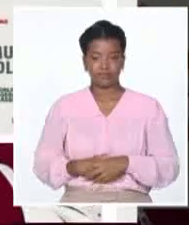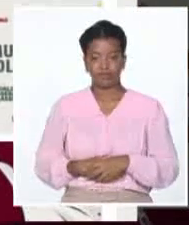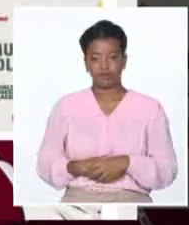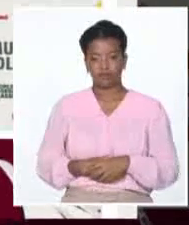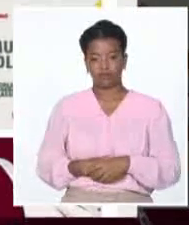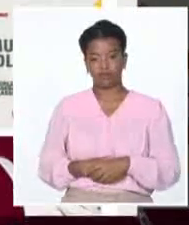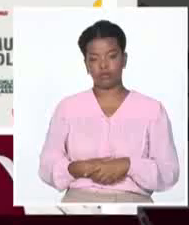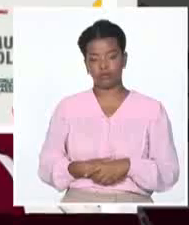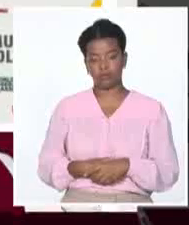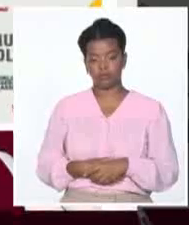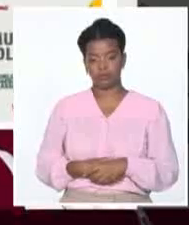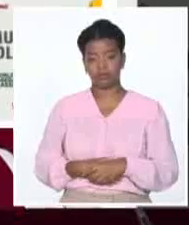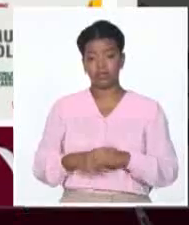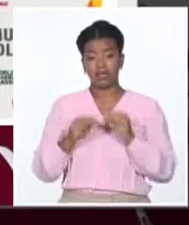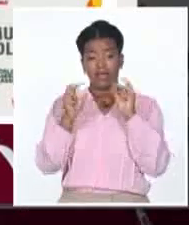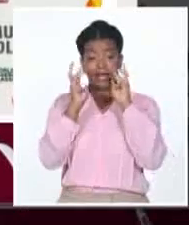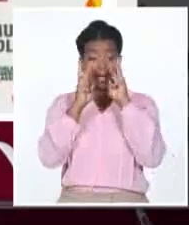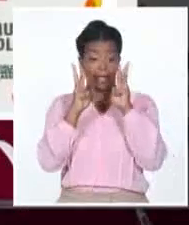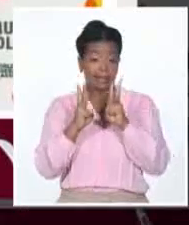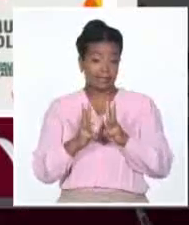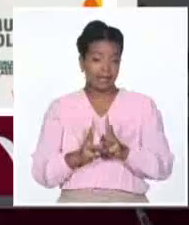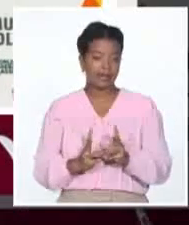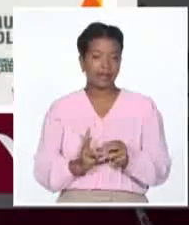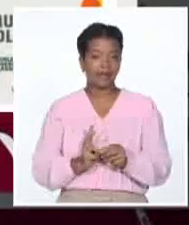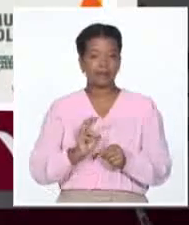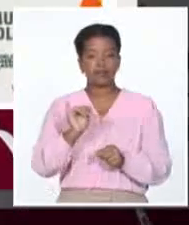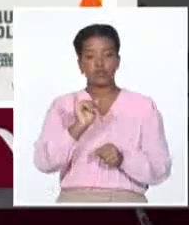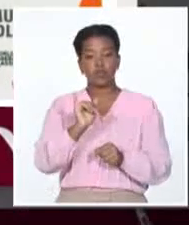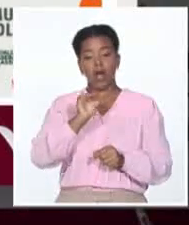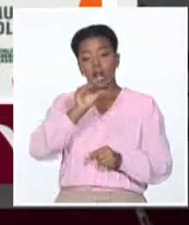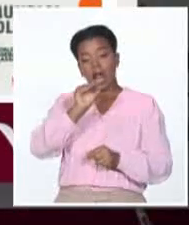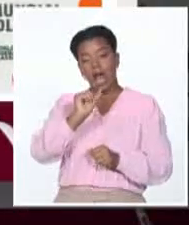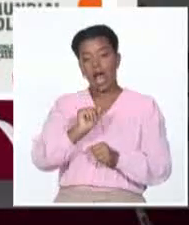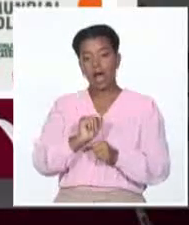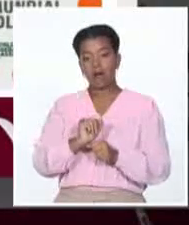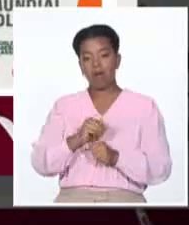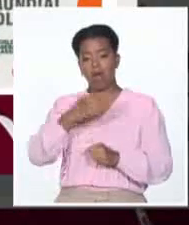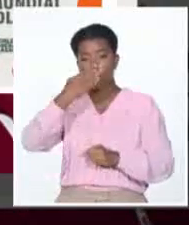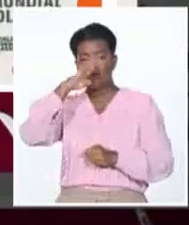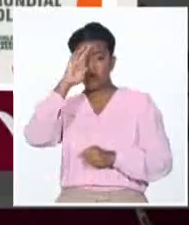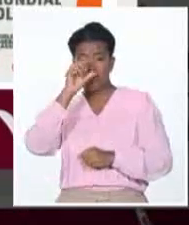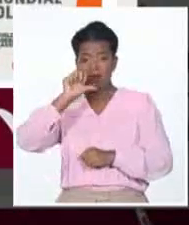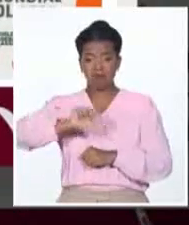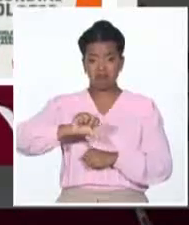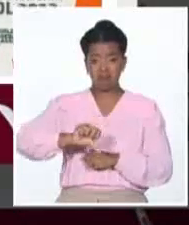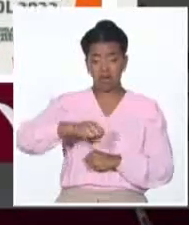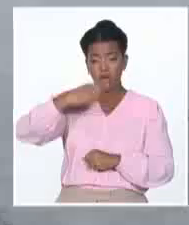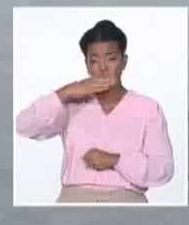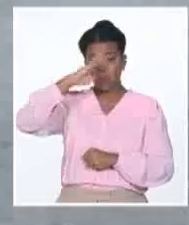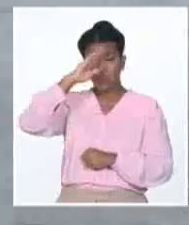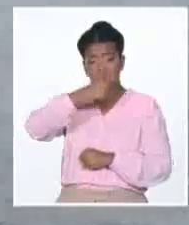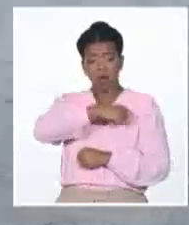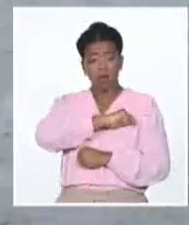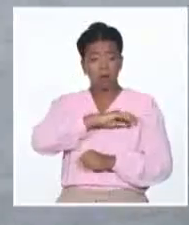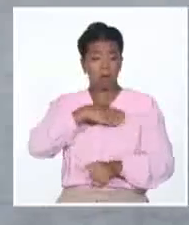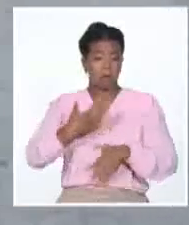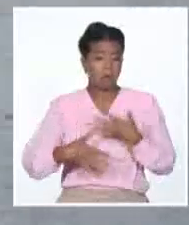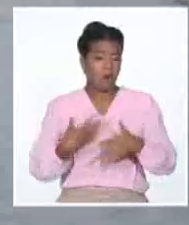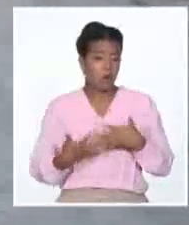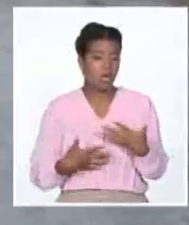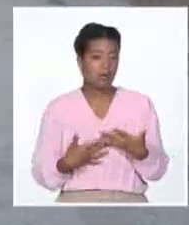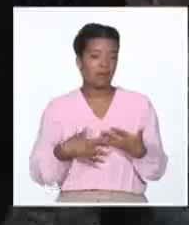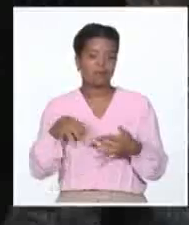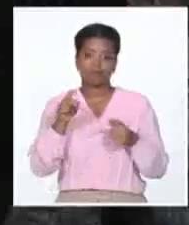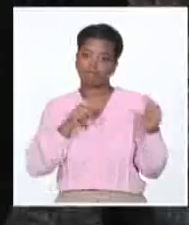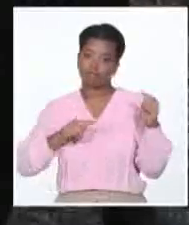espacio virtual de un presunto escenario de inestabilidad, desconfianza e inseguridad es cada vez más priorizado